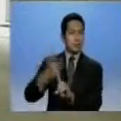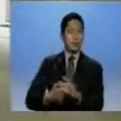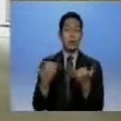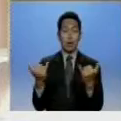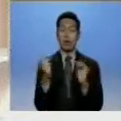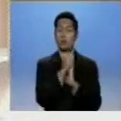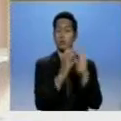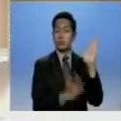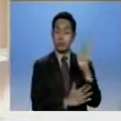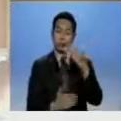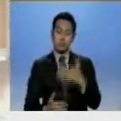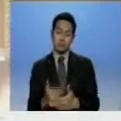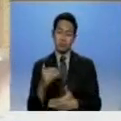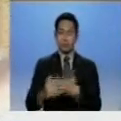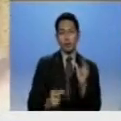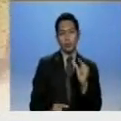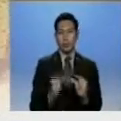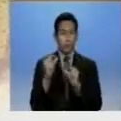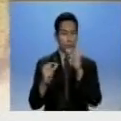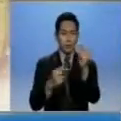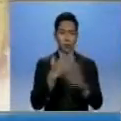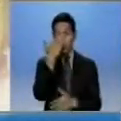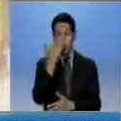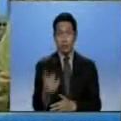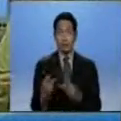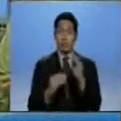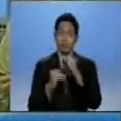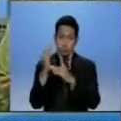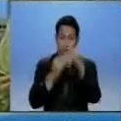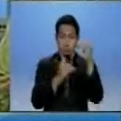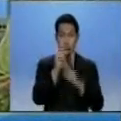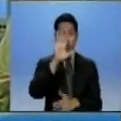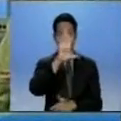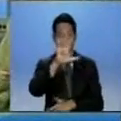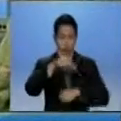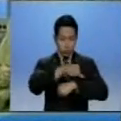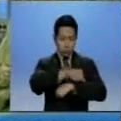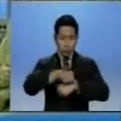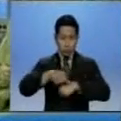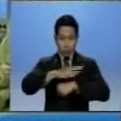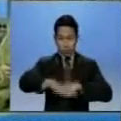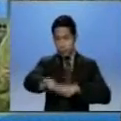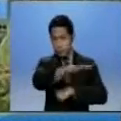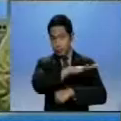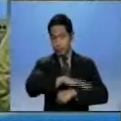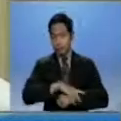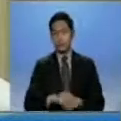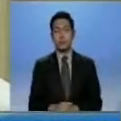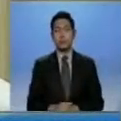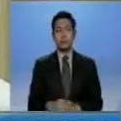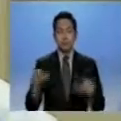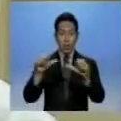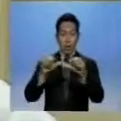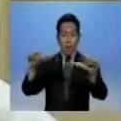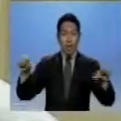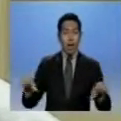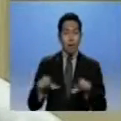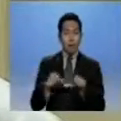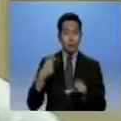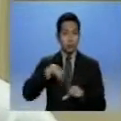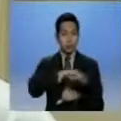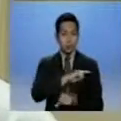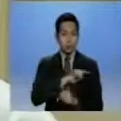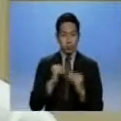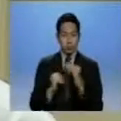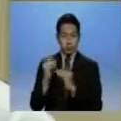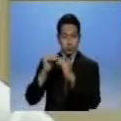que avanzan poco a poco, como la construcción de 5 quirófanos. Y entre las áreas que físicamente estamos estructurando son